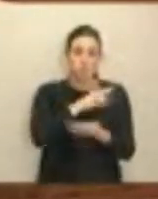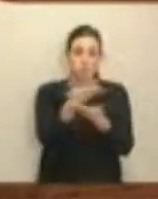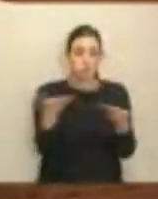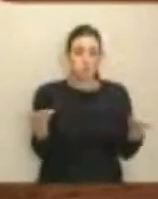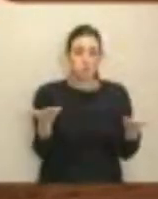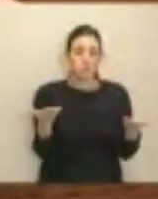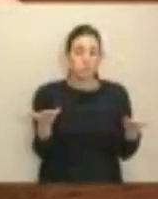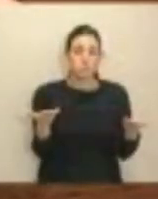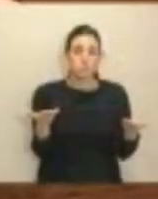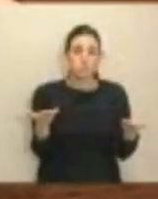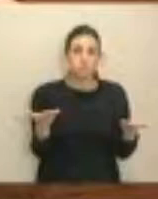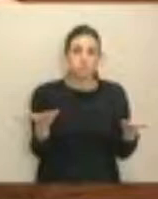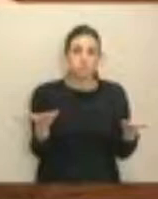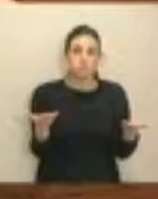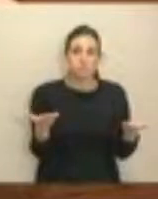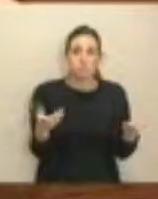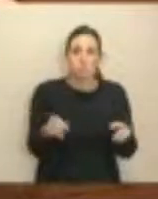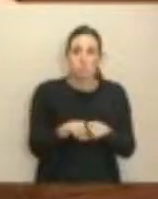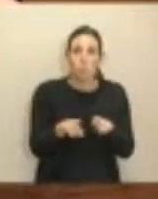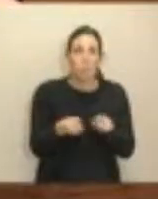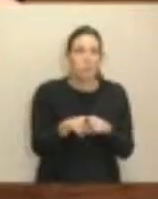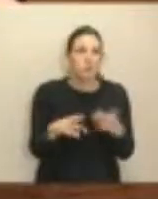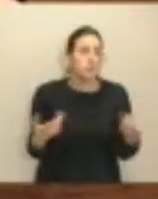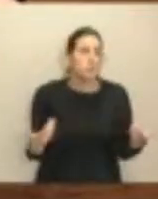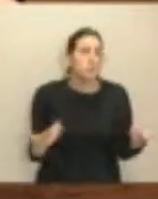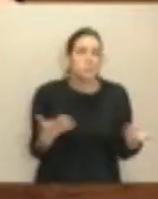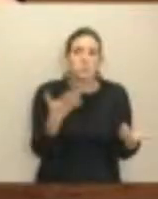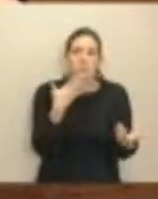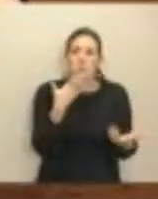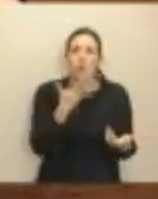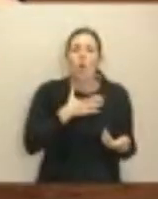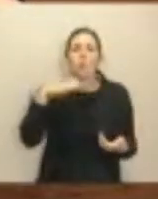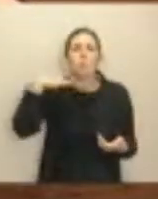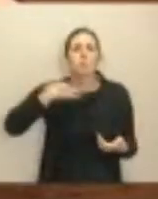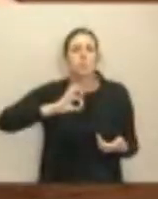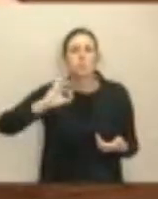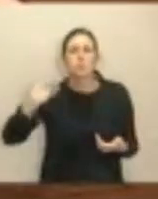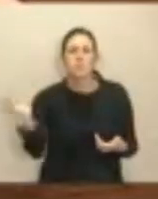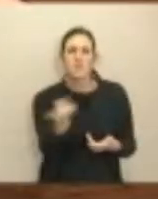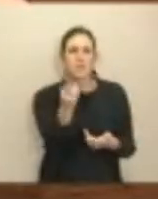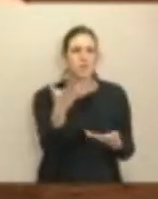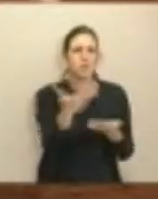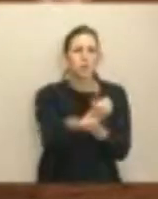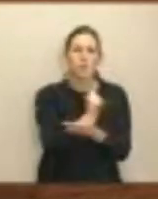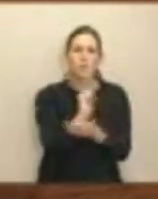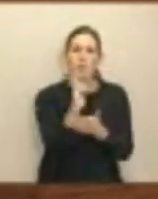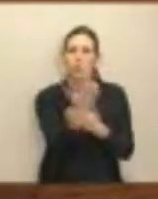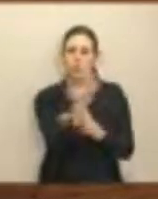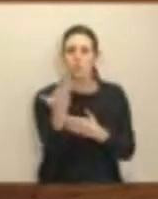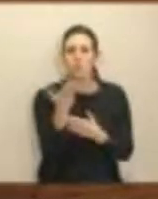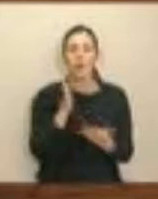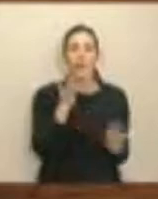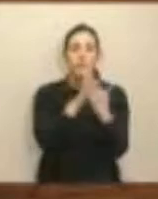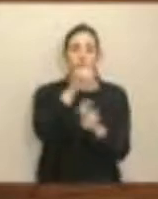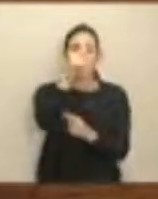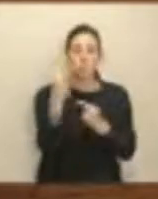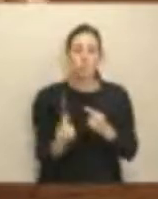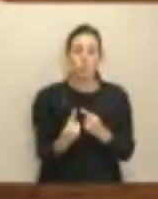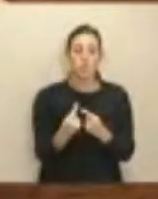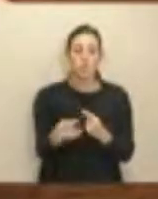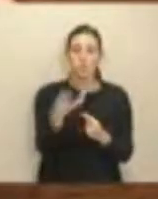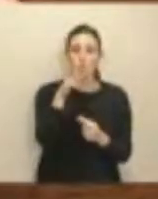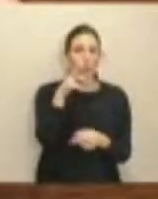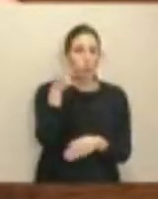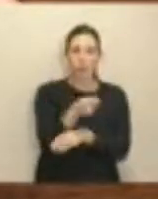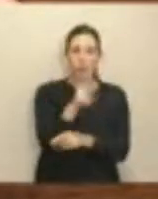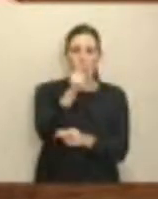han, digamos, descendido a todas las posibilidades que se ofrecían ante unos presupuestos que es obligado para un